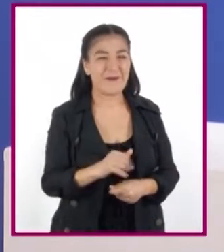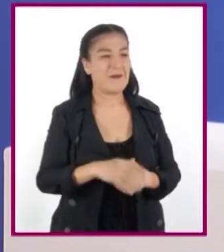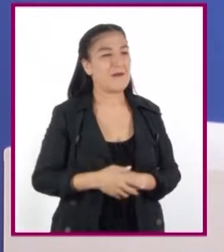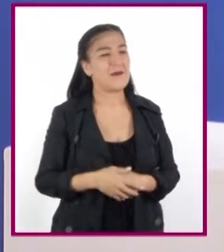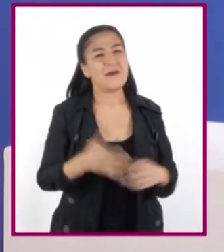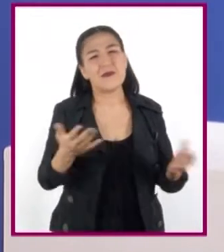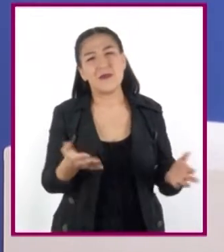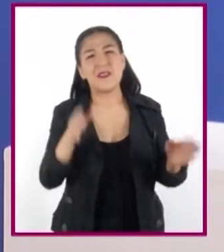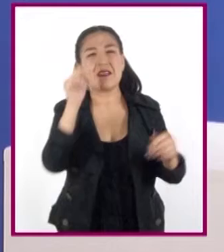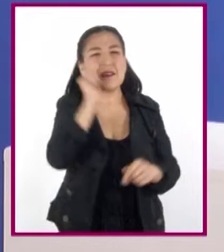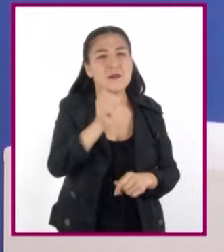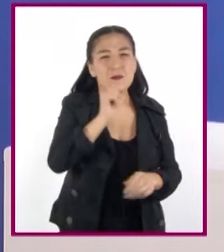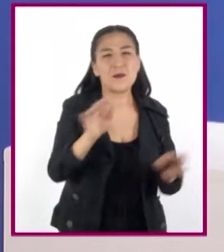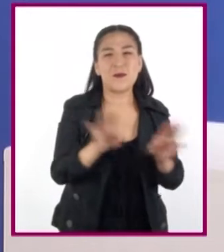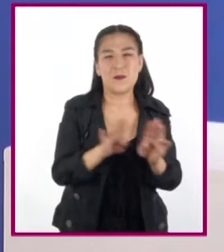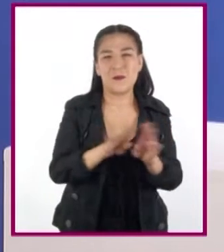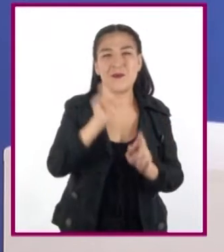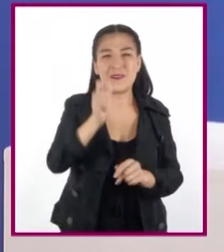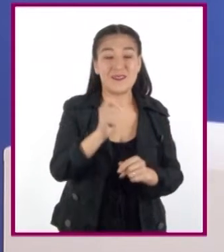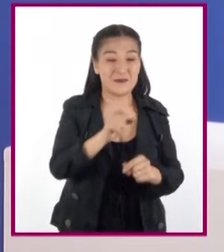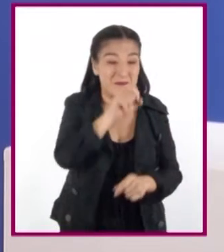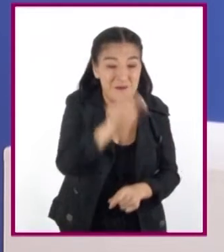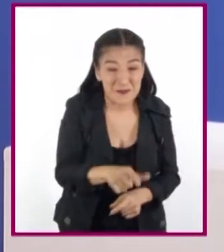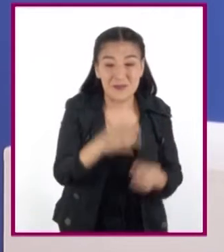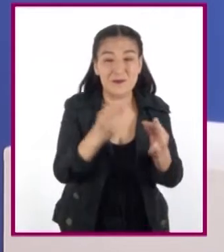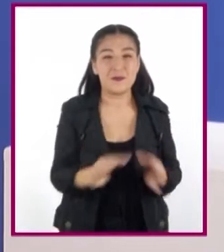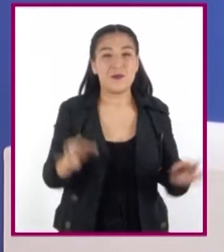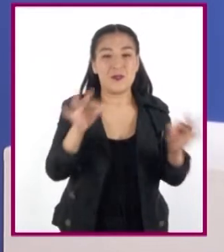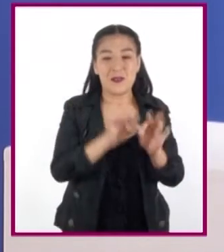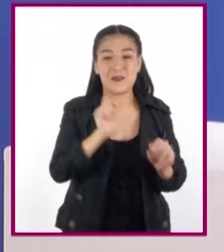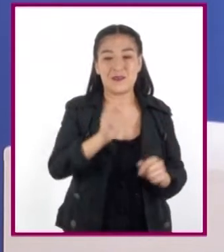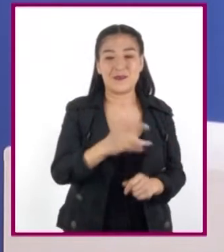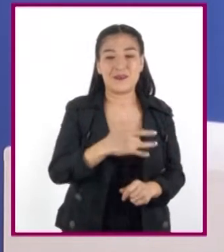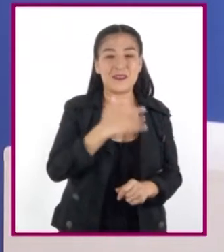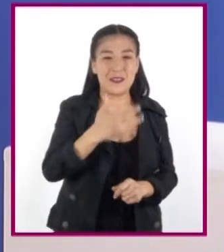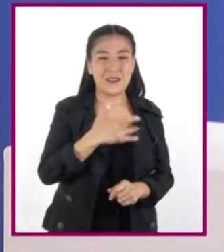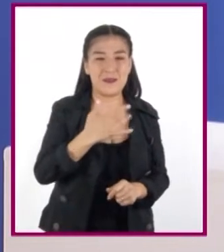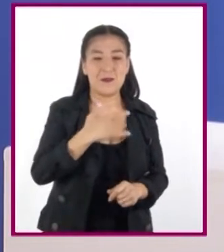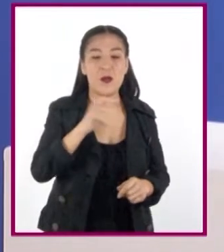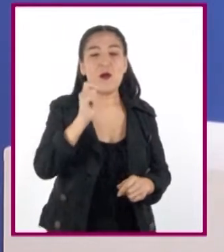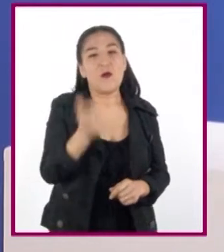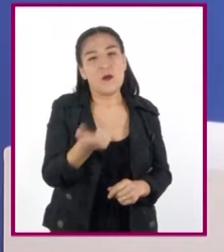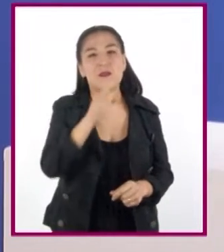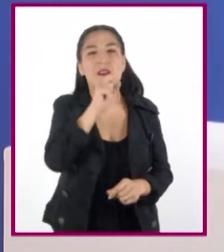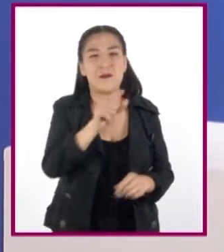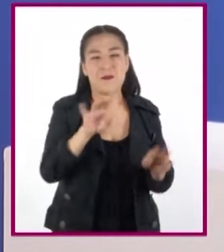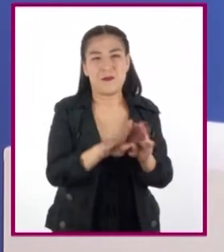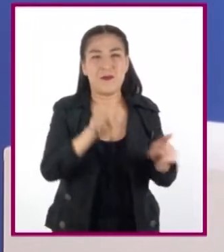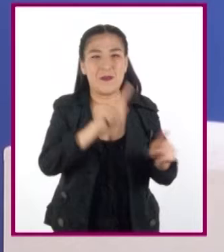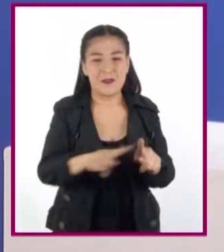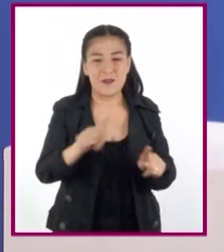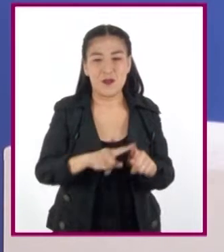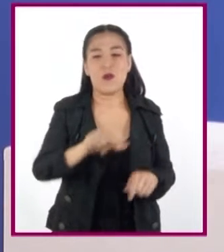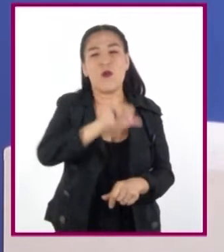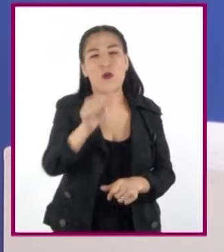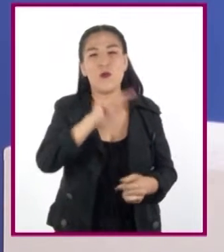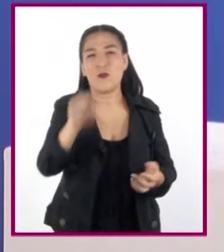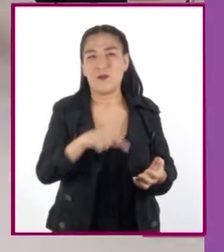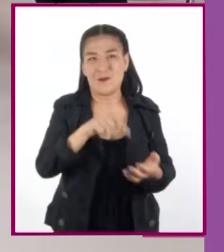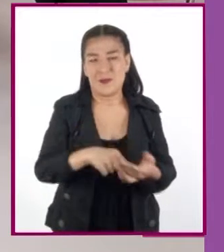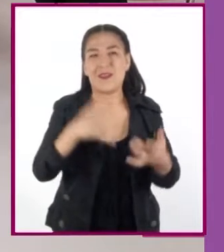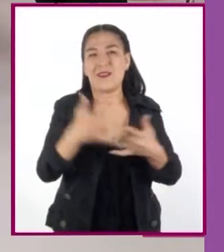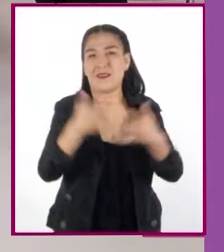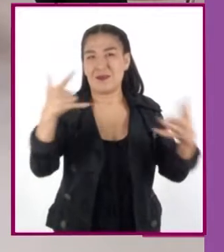¿siempre se le ha dado la misma importancia a los sentimientos o ha habido diferencia en otras épocas de la